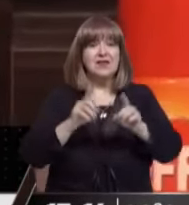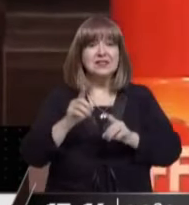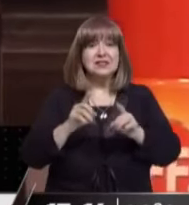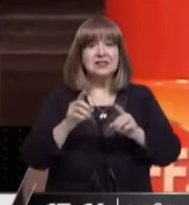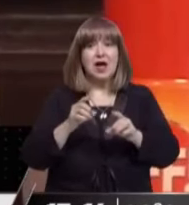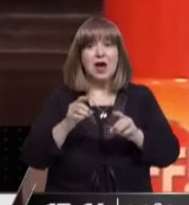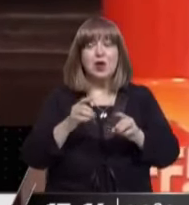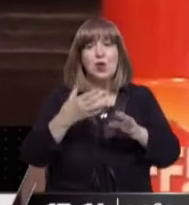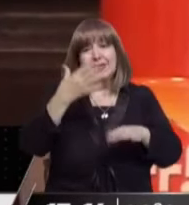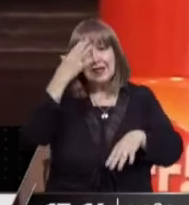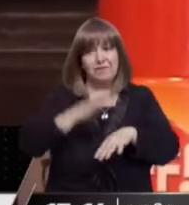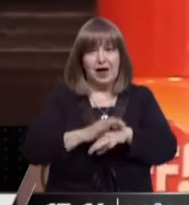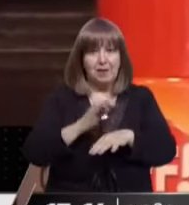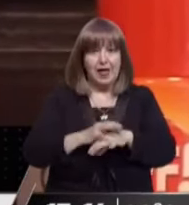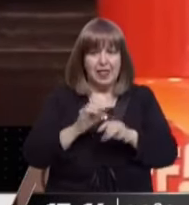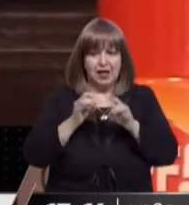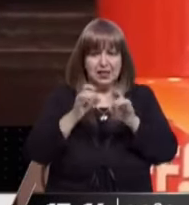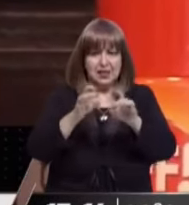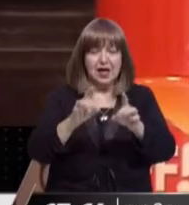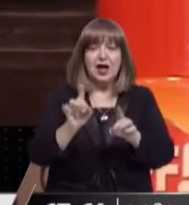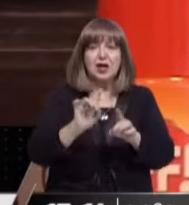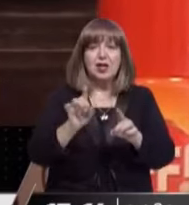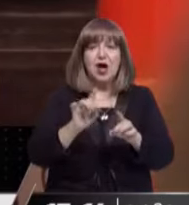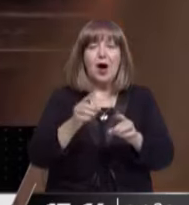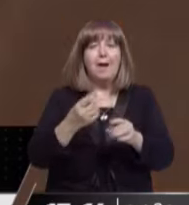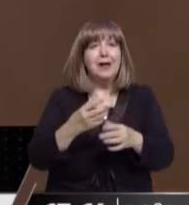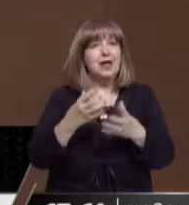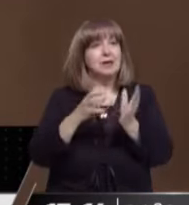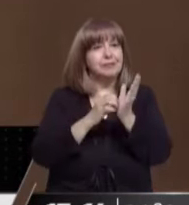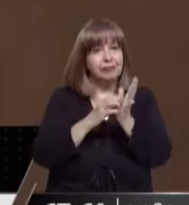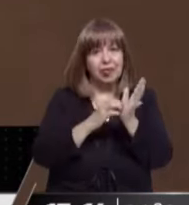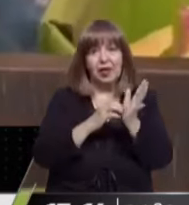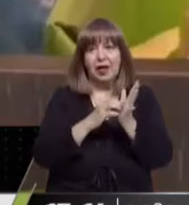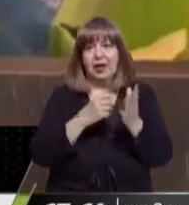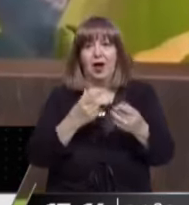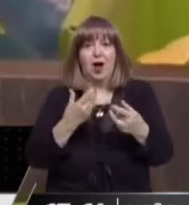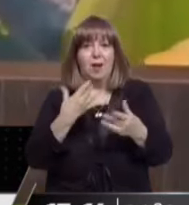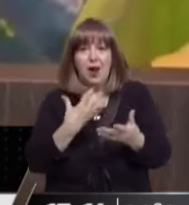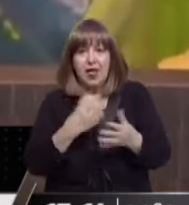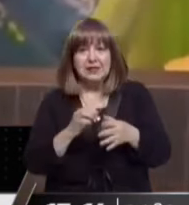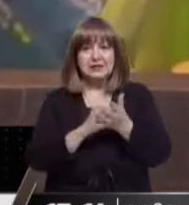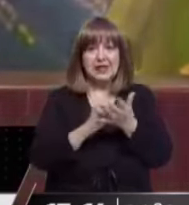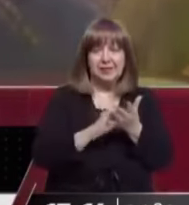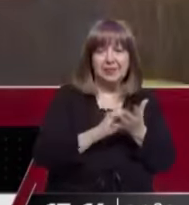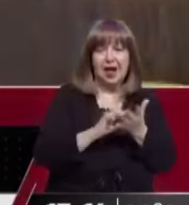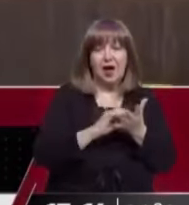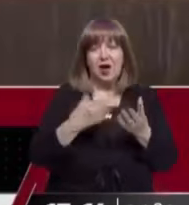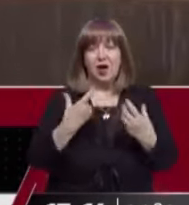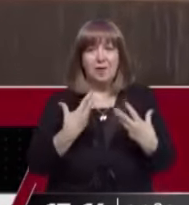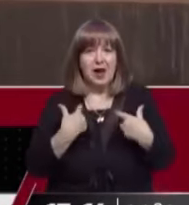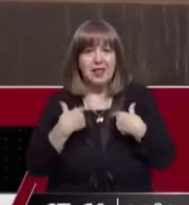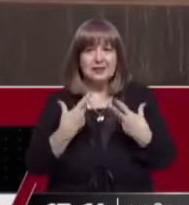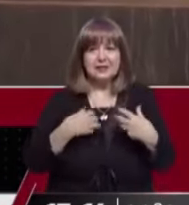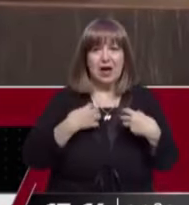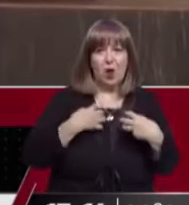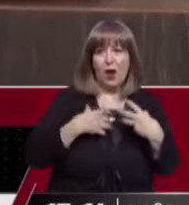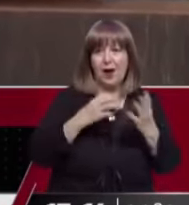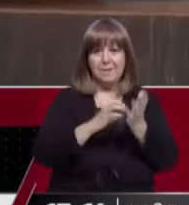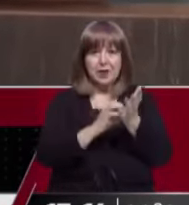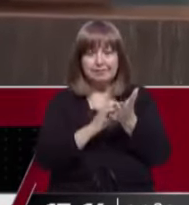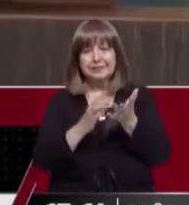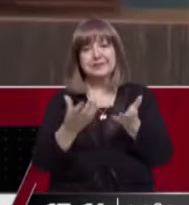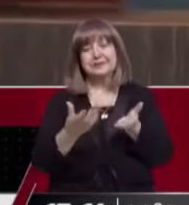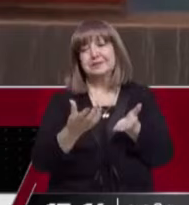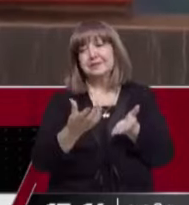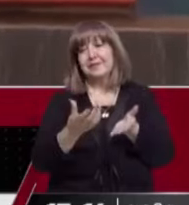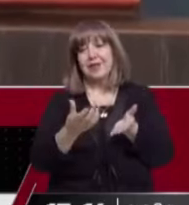ser una enfermedad, no se traducen en una enfermedad, pero esa infección deja una huella en el cuerpo, ¿no? Como